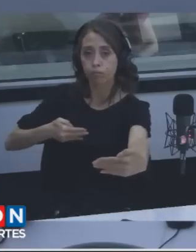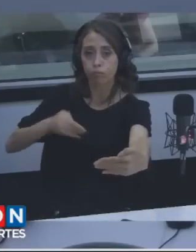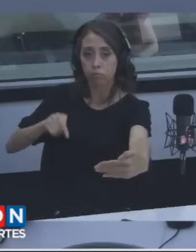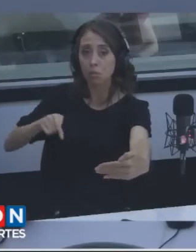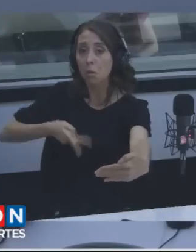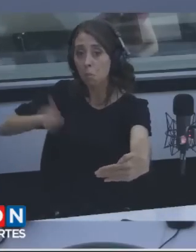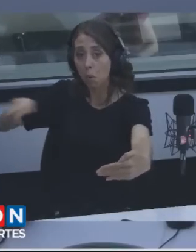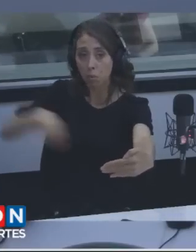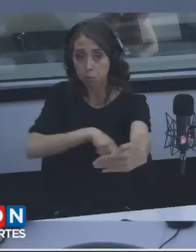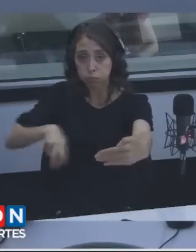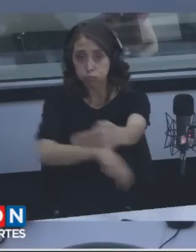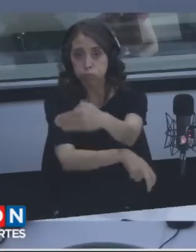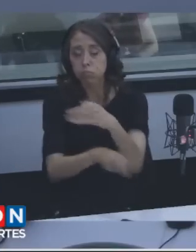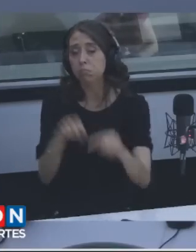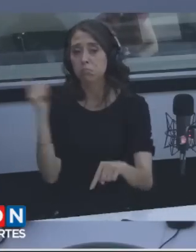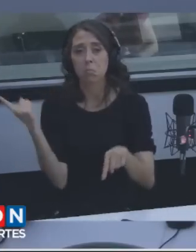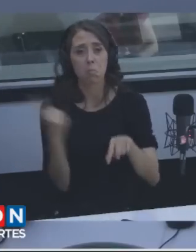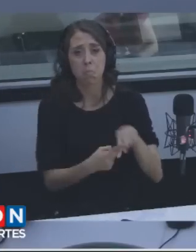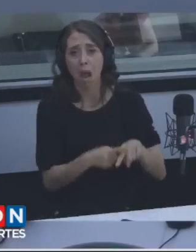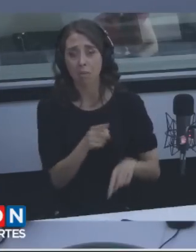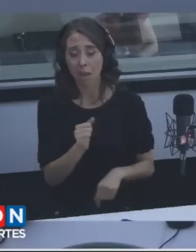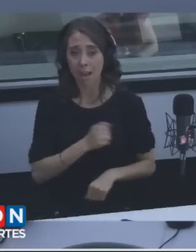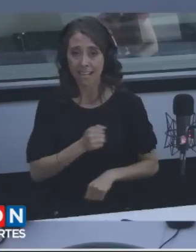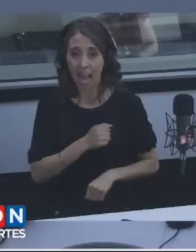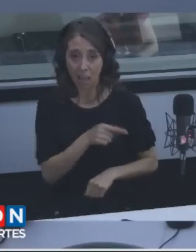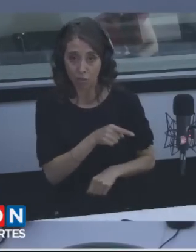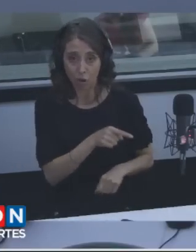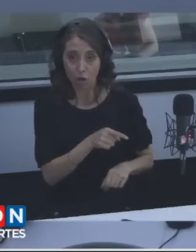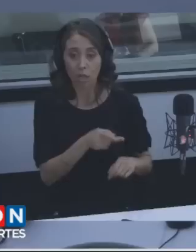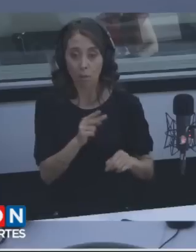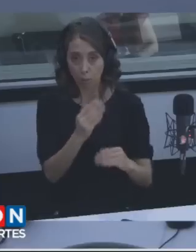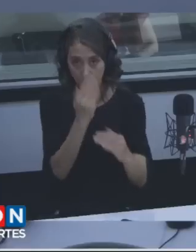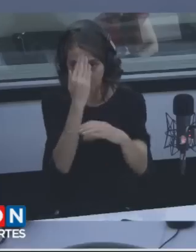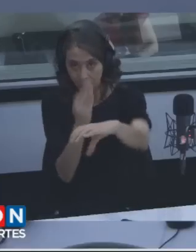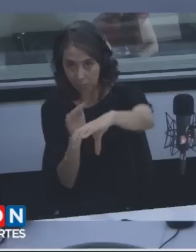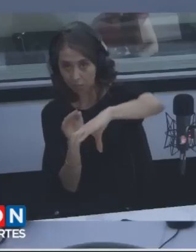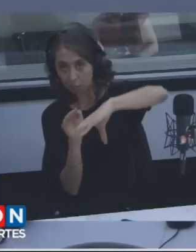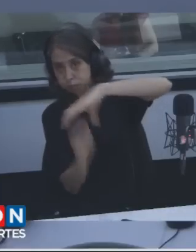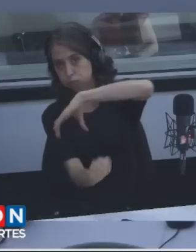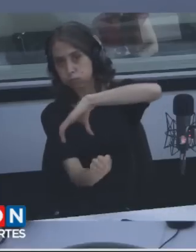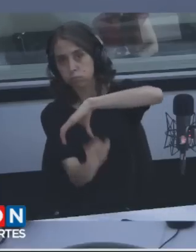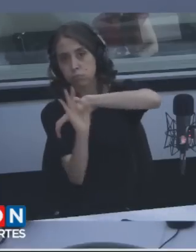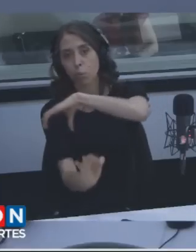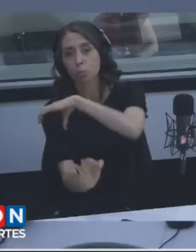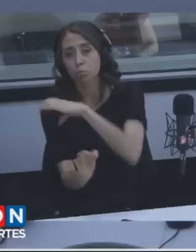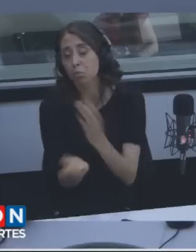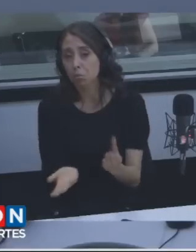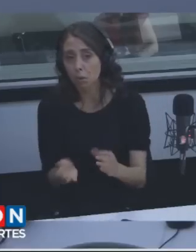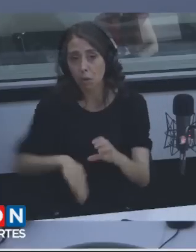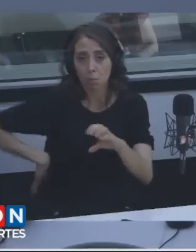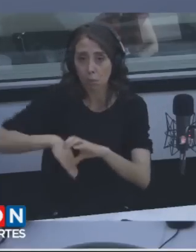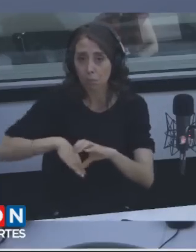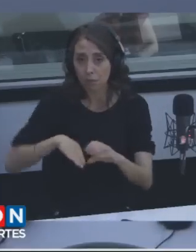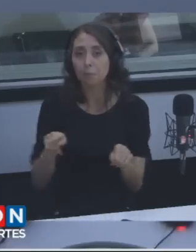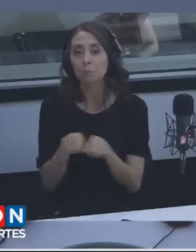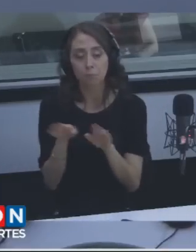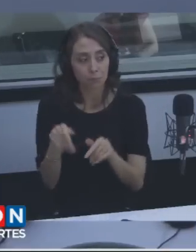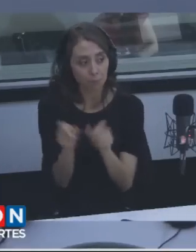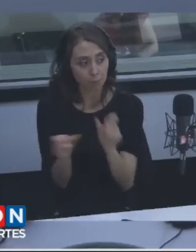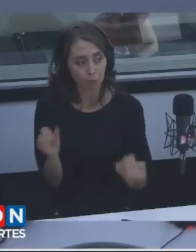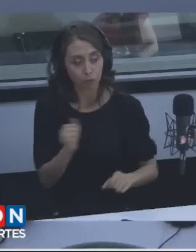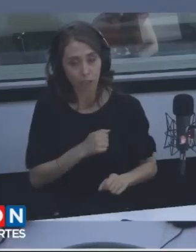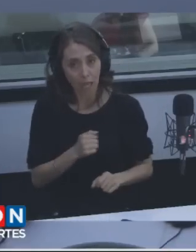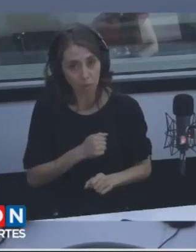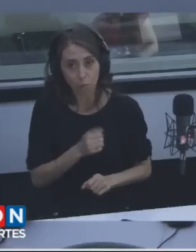das los espacios, te mata. Si tú a Católica le dejas rematar frontalmente, te va a hacer el gol, y te hizo seis. Ahora, la misma gente católica me